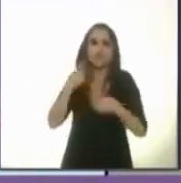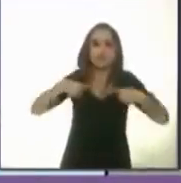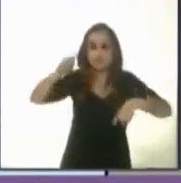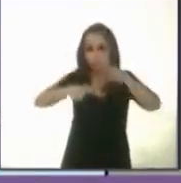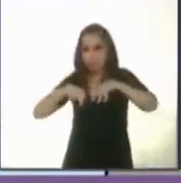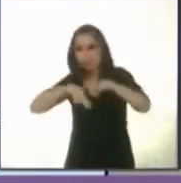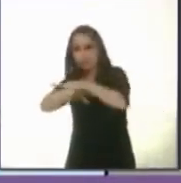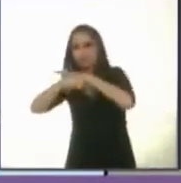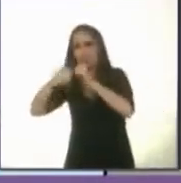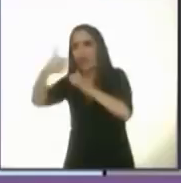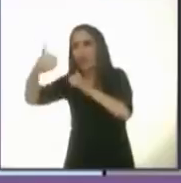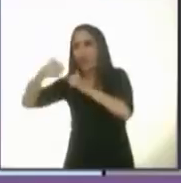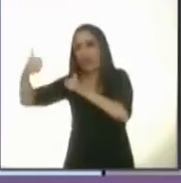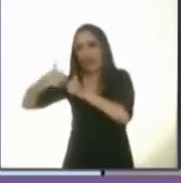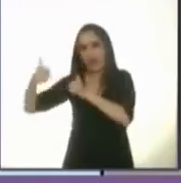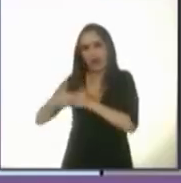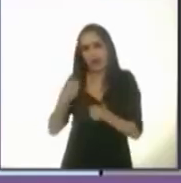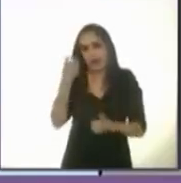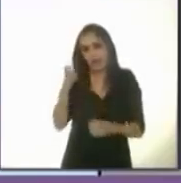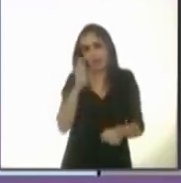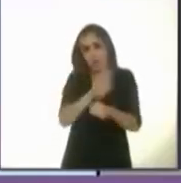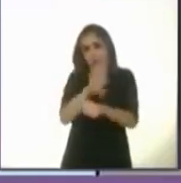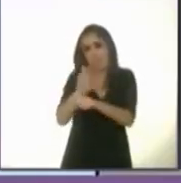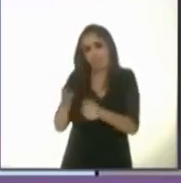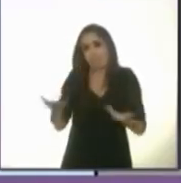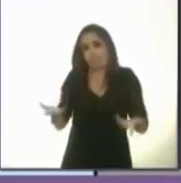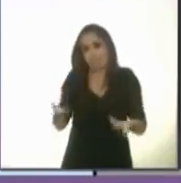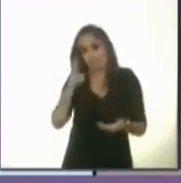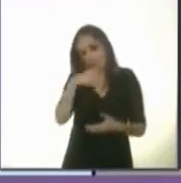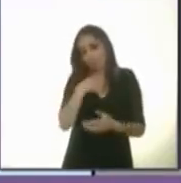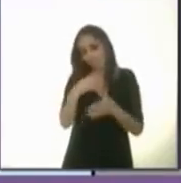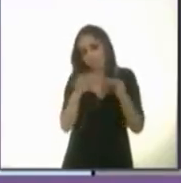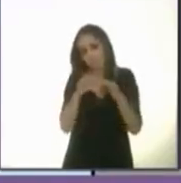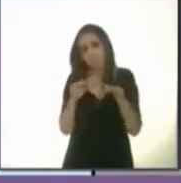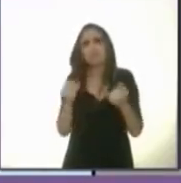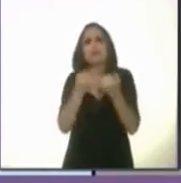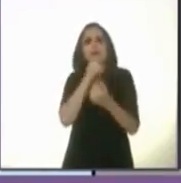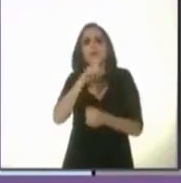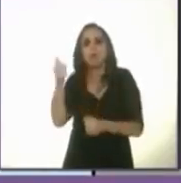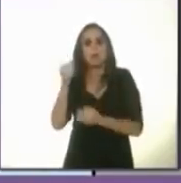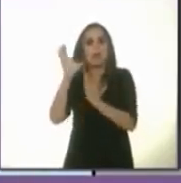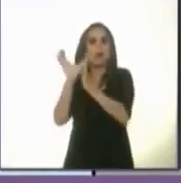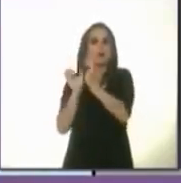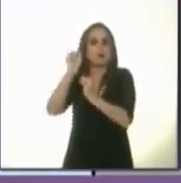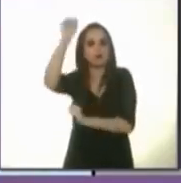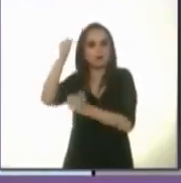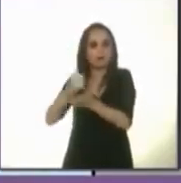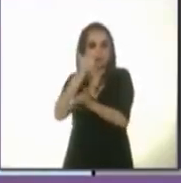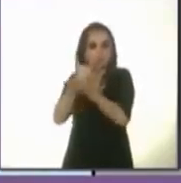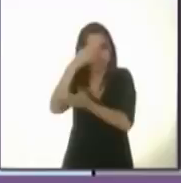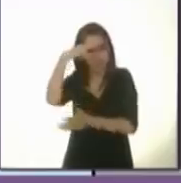de